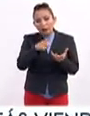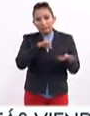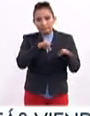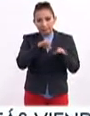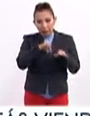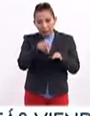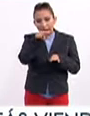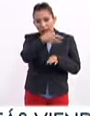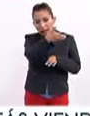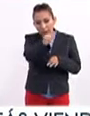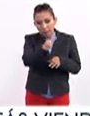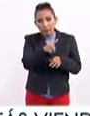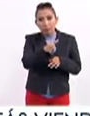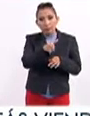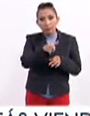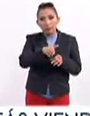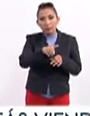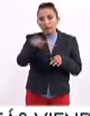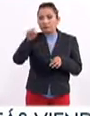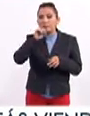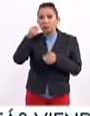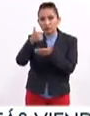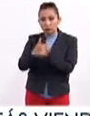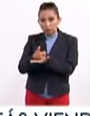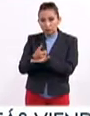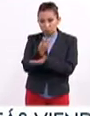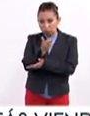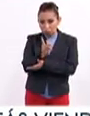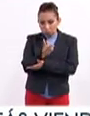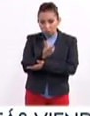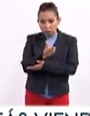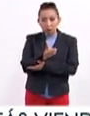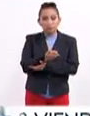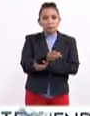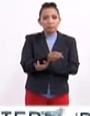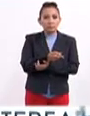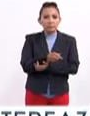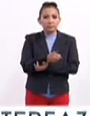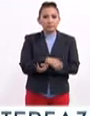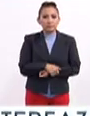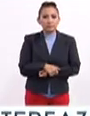productivas, tanto en el campo como en la ciudad.